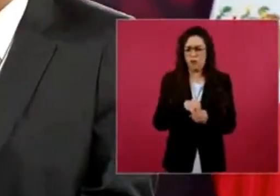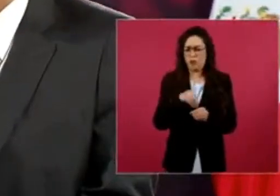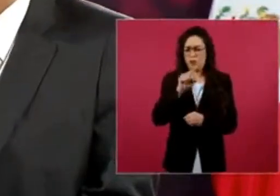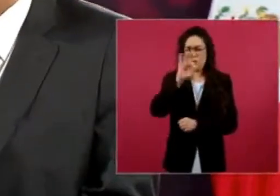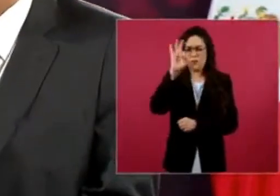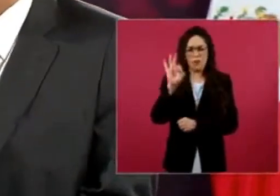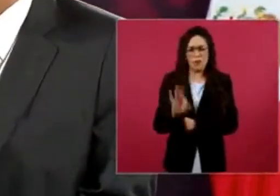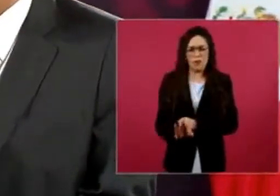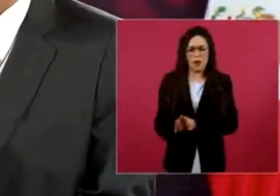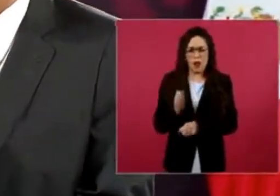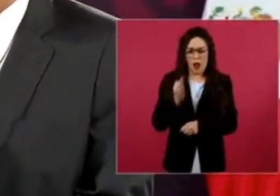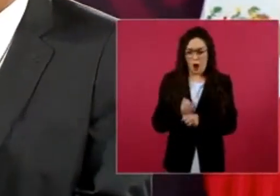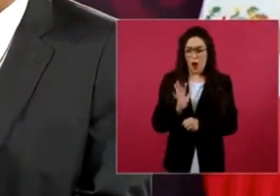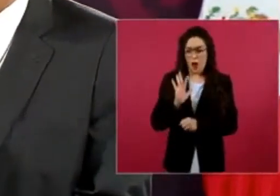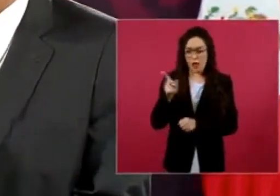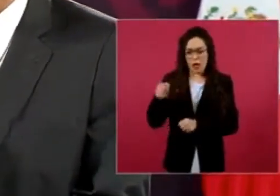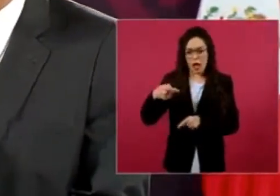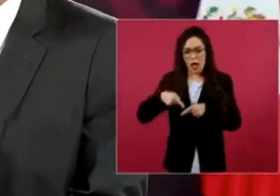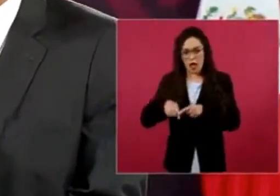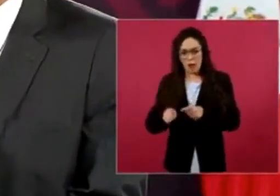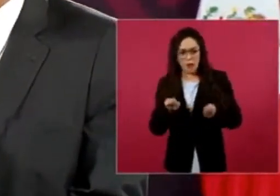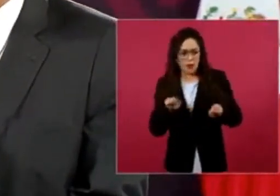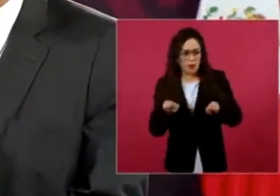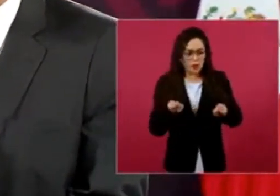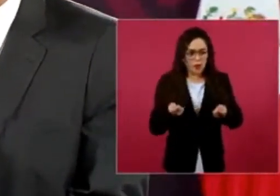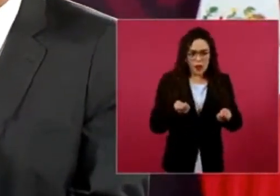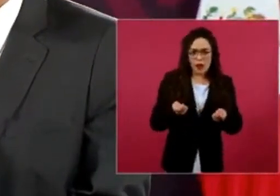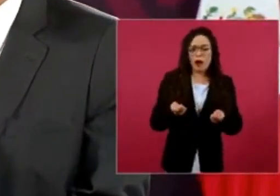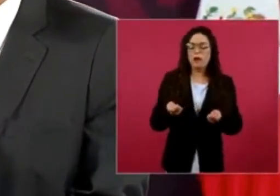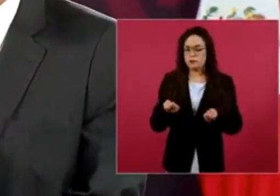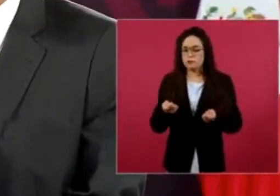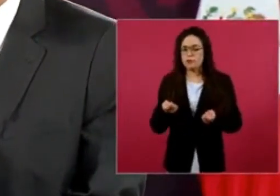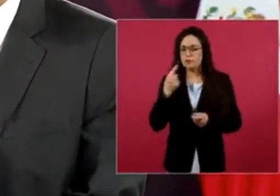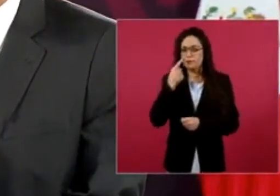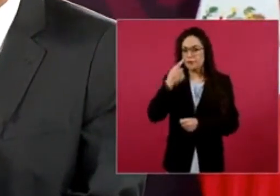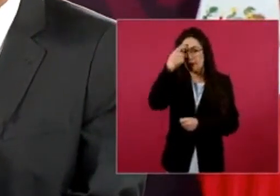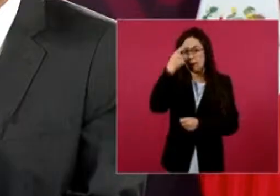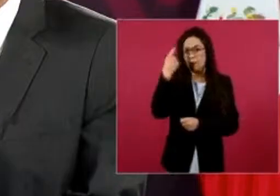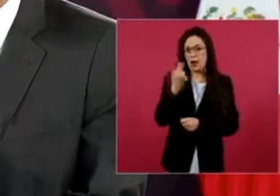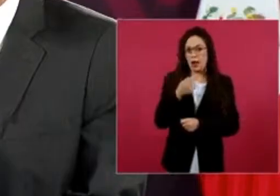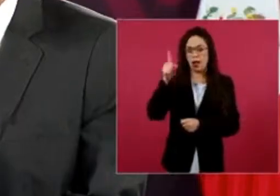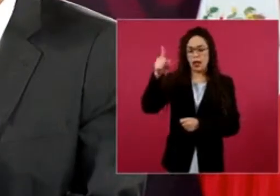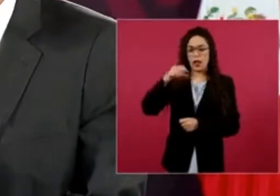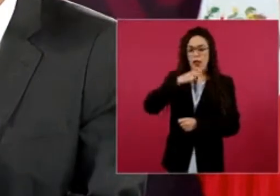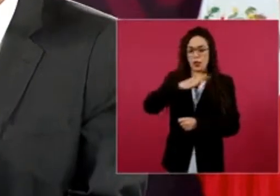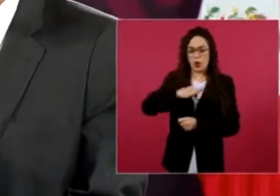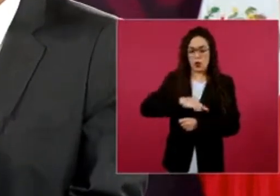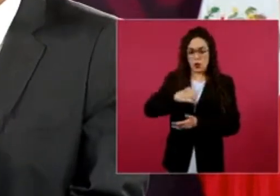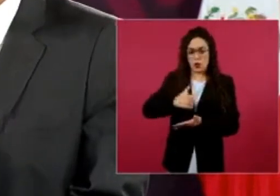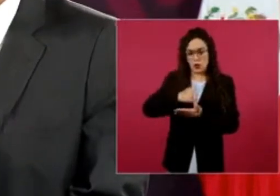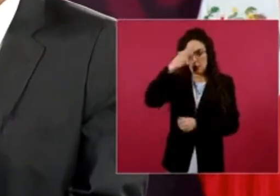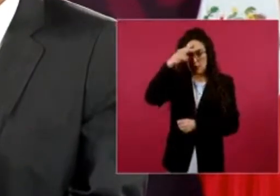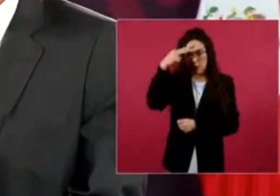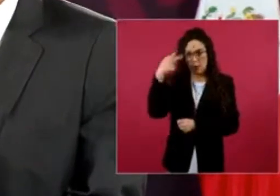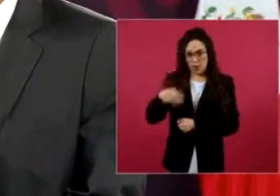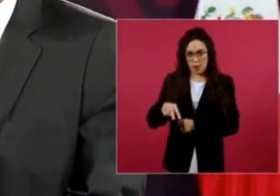conduciendo lo de la terminación del tren Toluca-Ciudad de México,